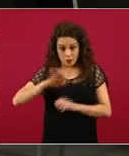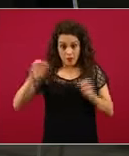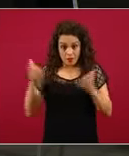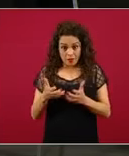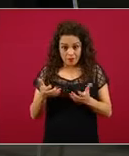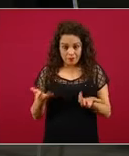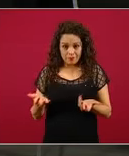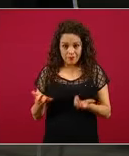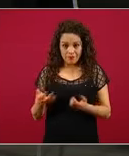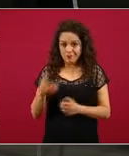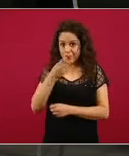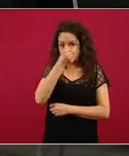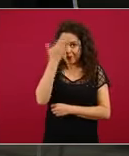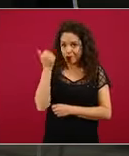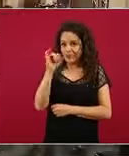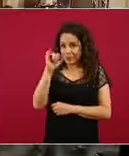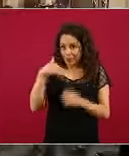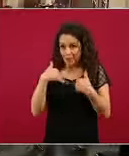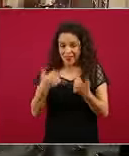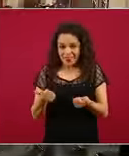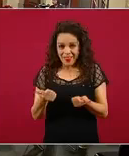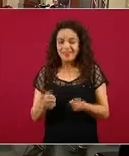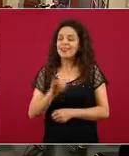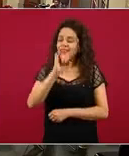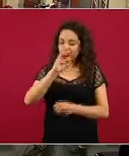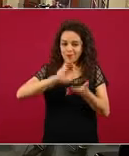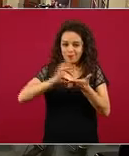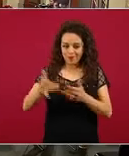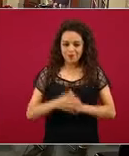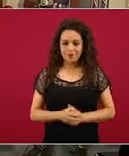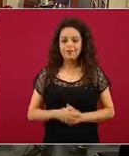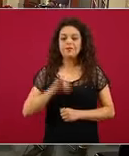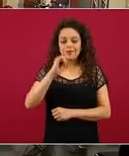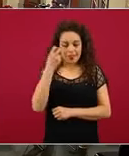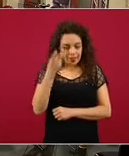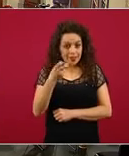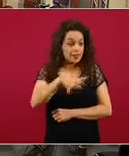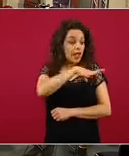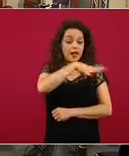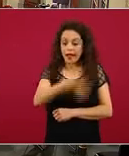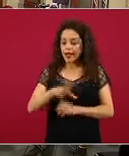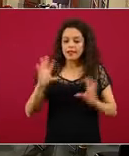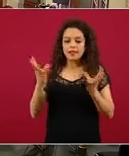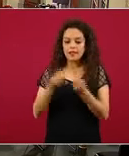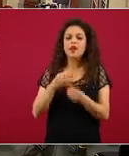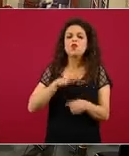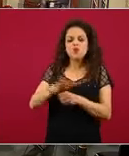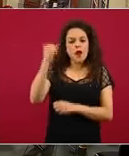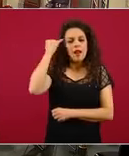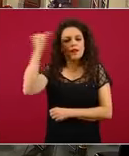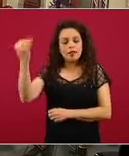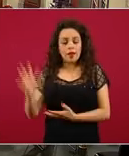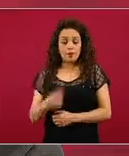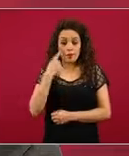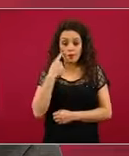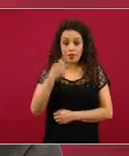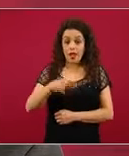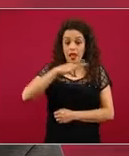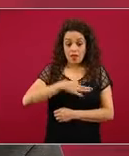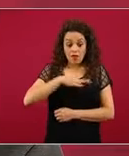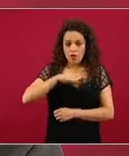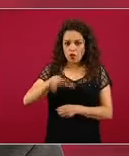sé si me expliqué. Sí, sí, muchas gracias, Liliana. Efectivamente, la idea general es, ya sea por infección natural, por el